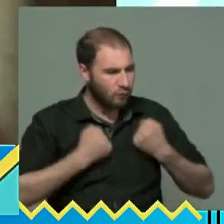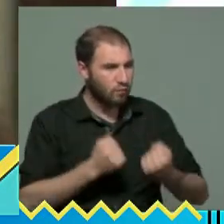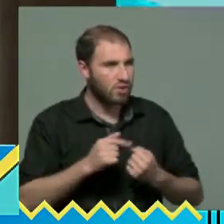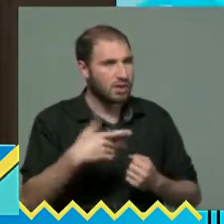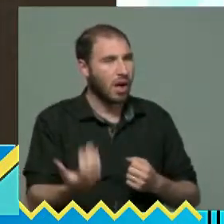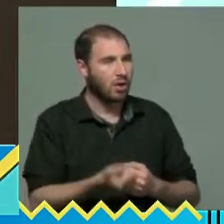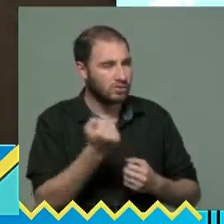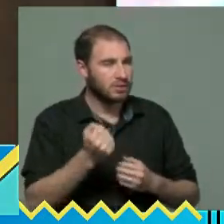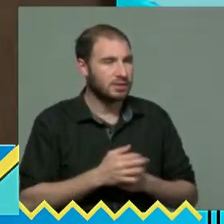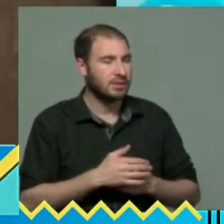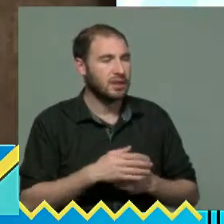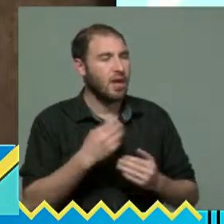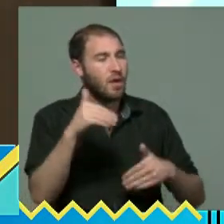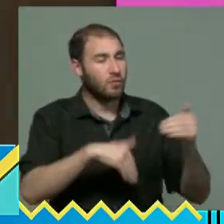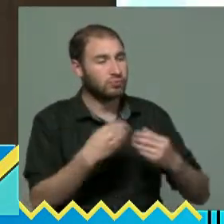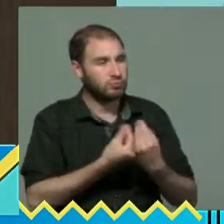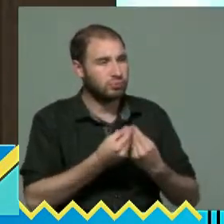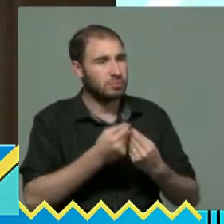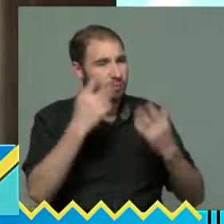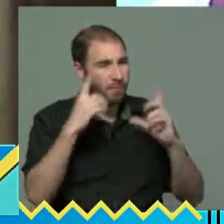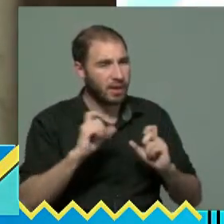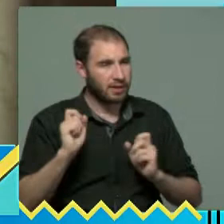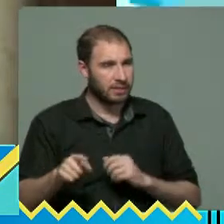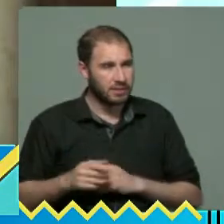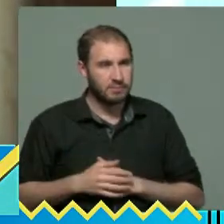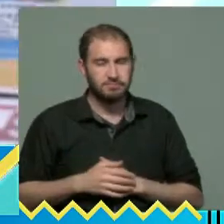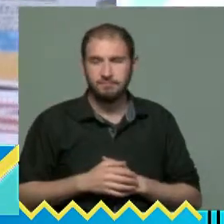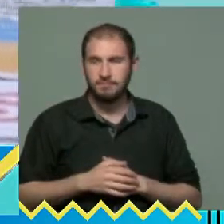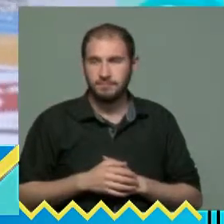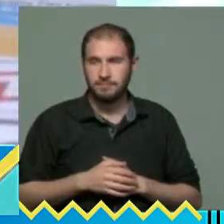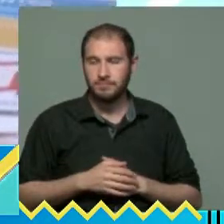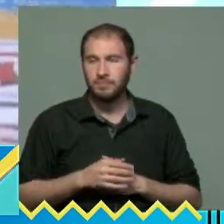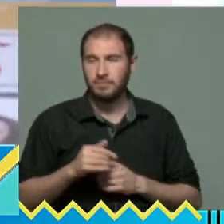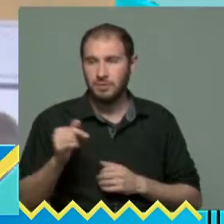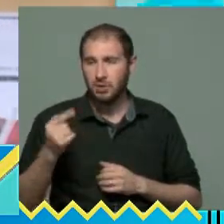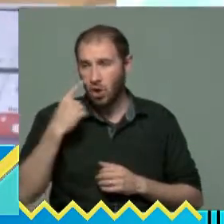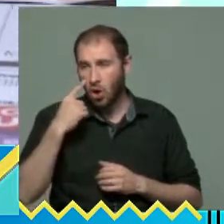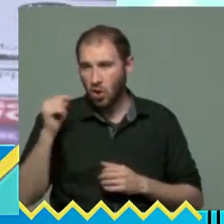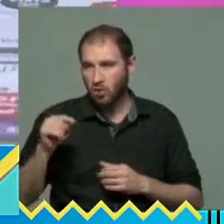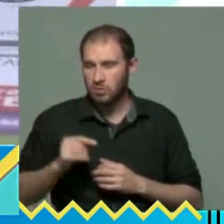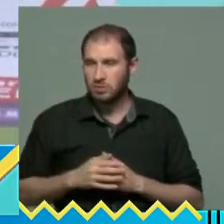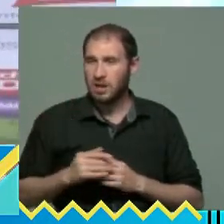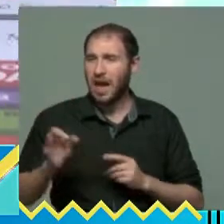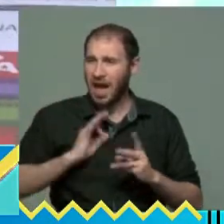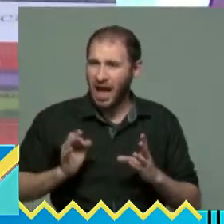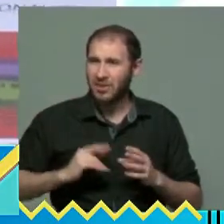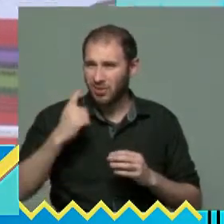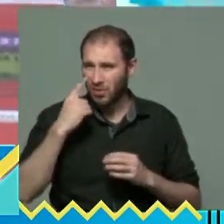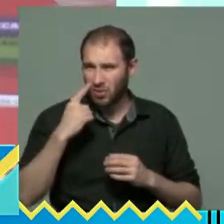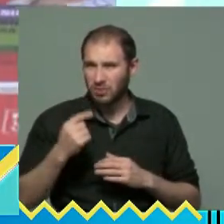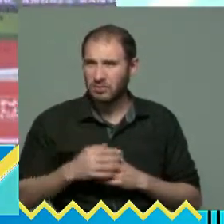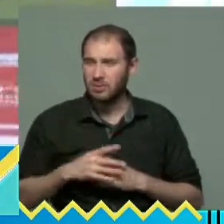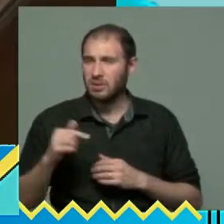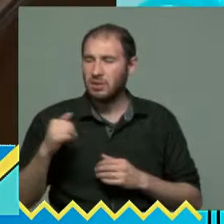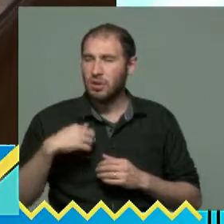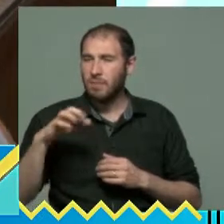ha logrado una gran cantidad de votos a partir de su imagen. Mira, la verdad que la conozco a María Eugenia hace muchos años. Yo estoy en el